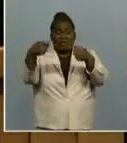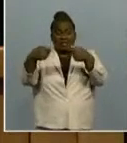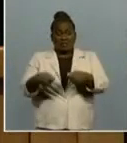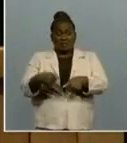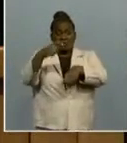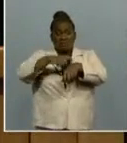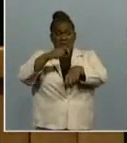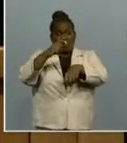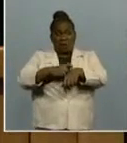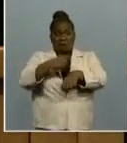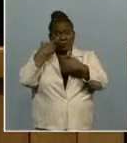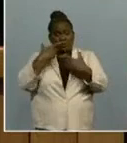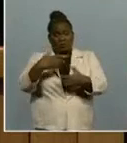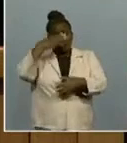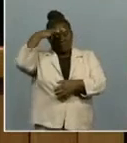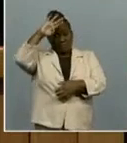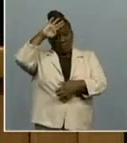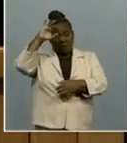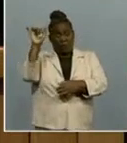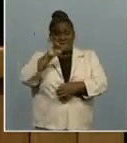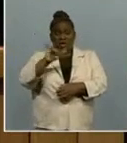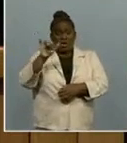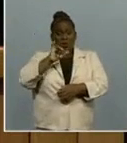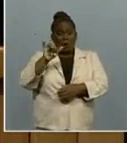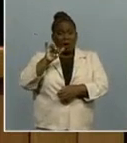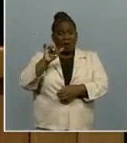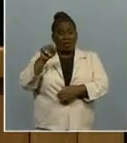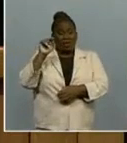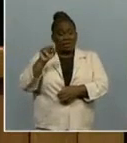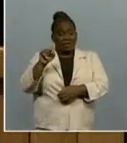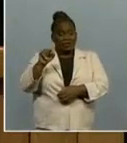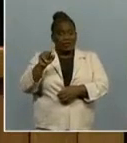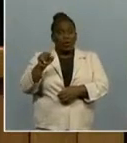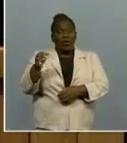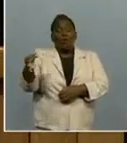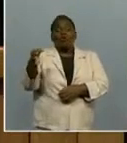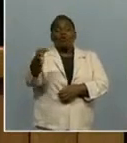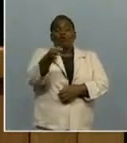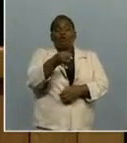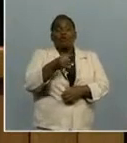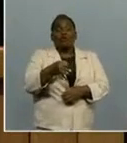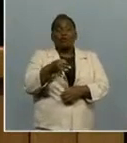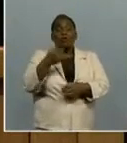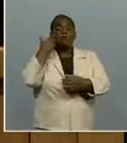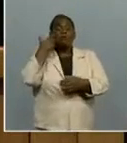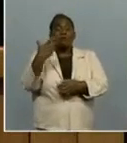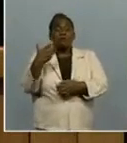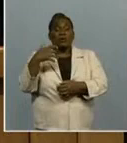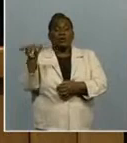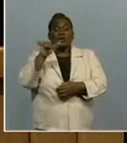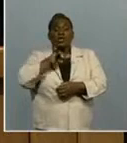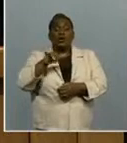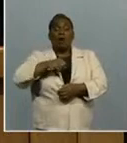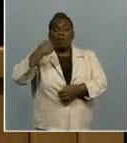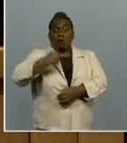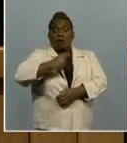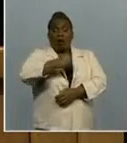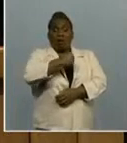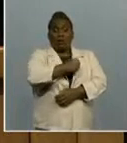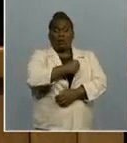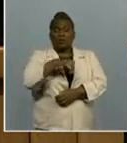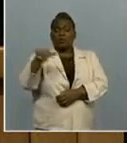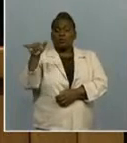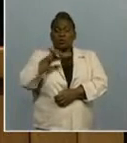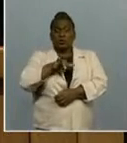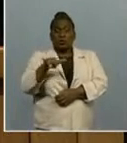momentos cruciales para el país como aquella advertencia de que los frijoles son tan importantes como los cañones y el